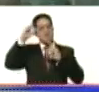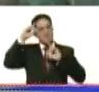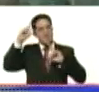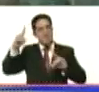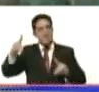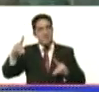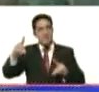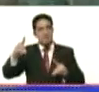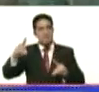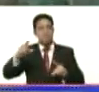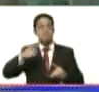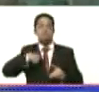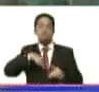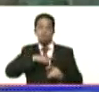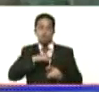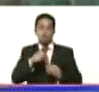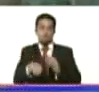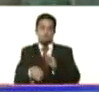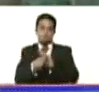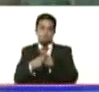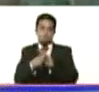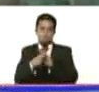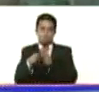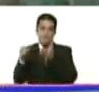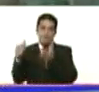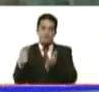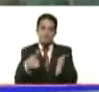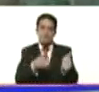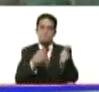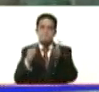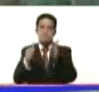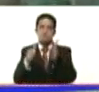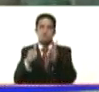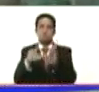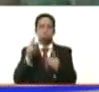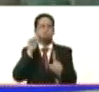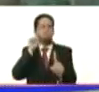para continuar este camino de levantar la patria,